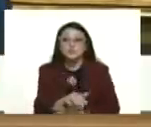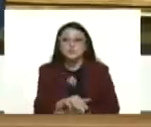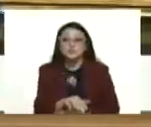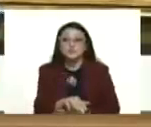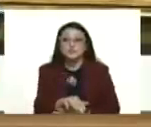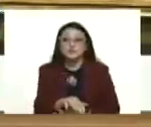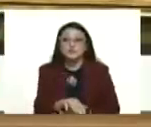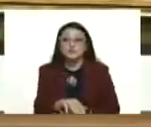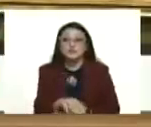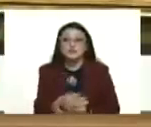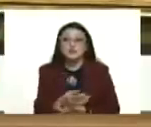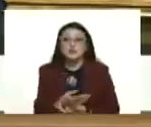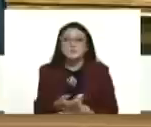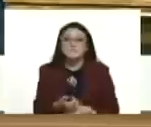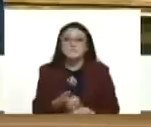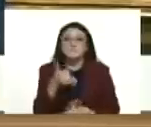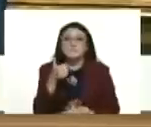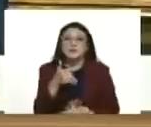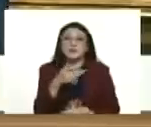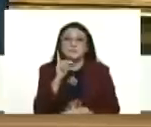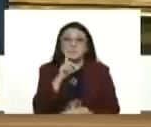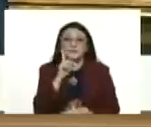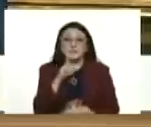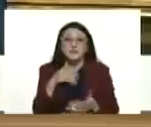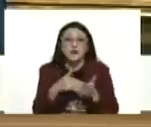La mayor mentira fue hacia ese pueblo.